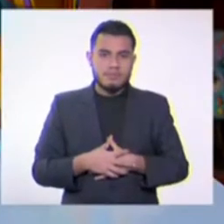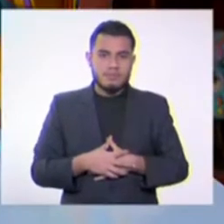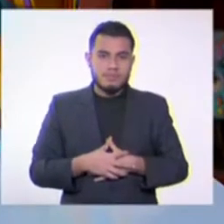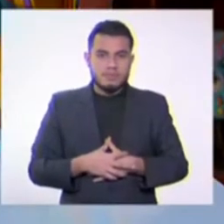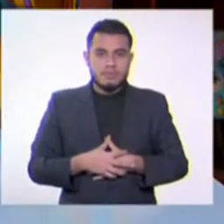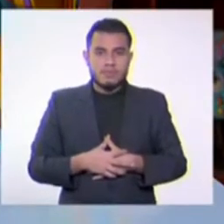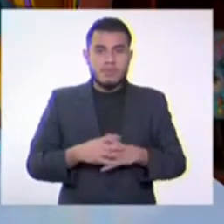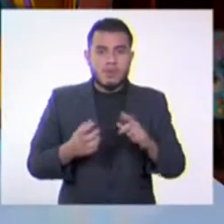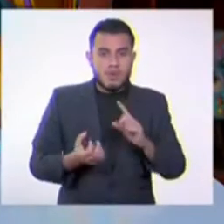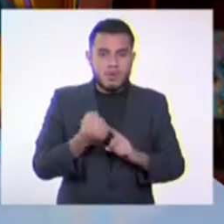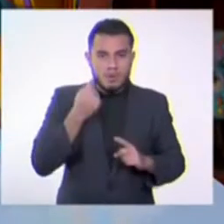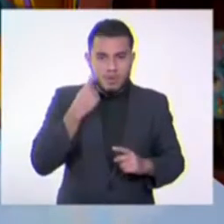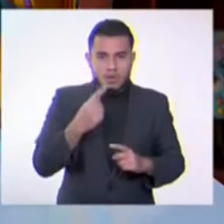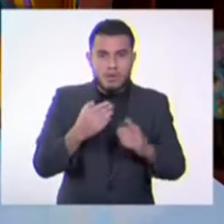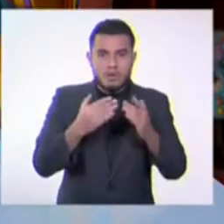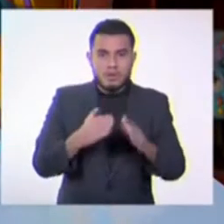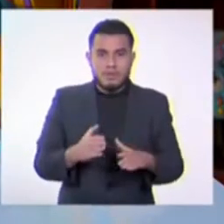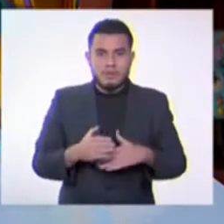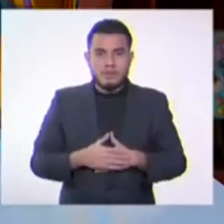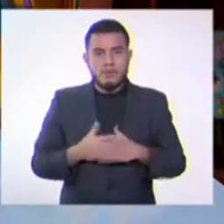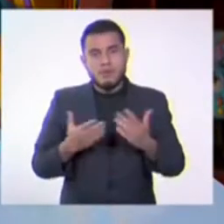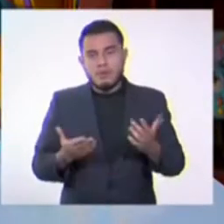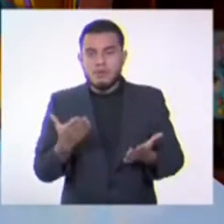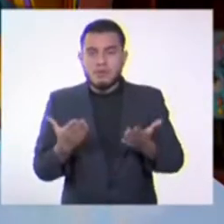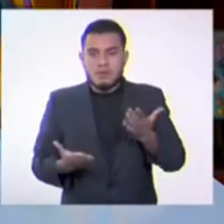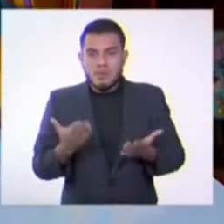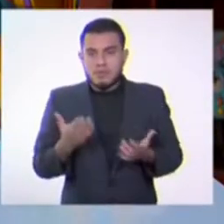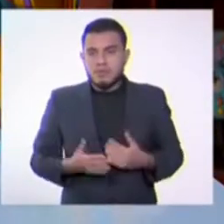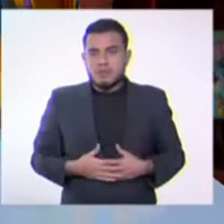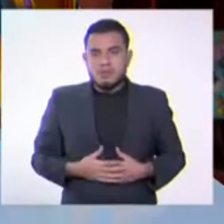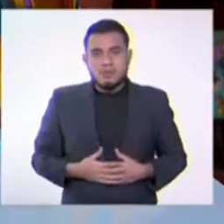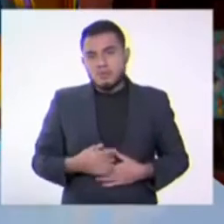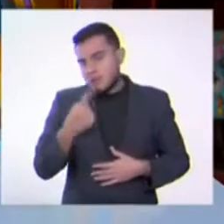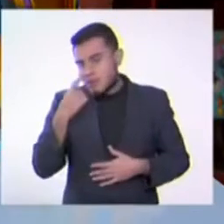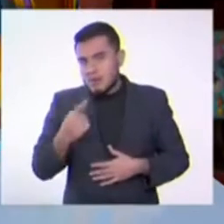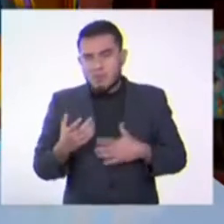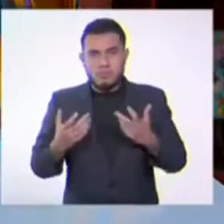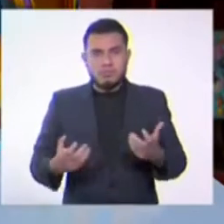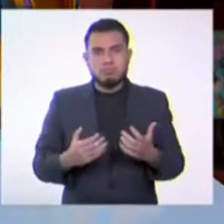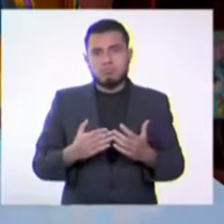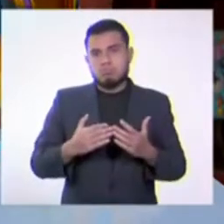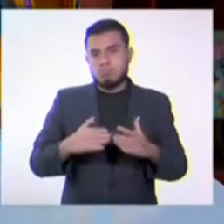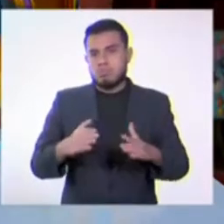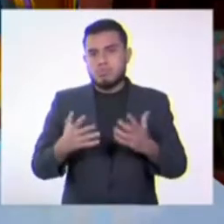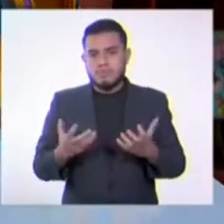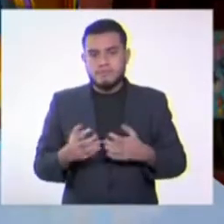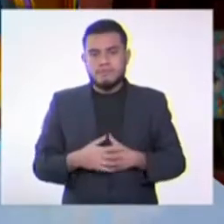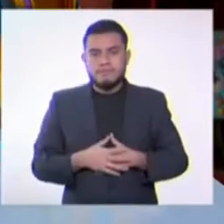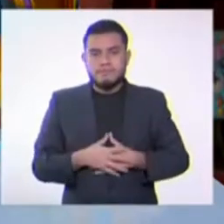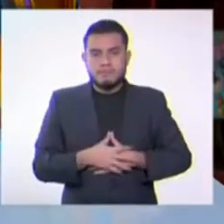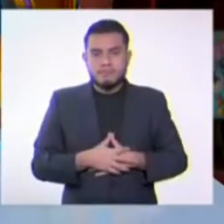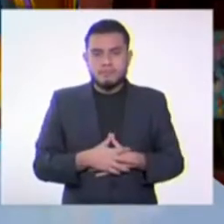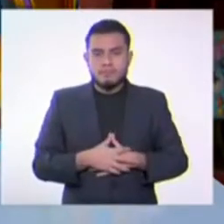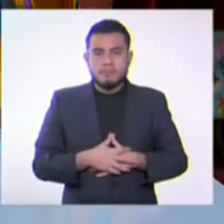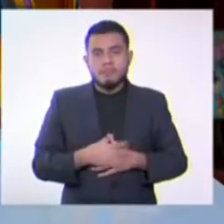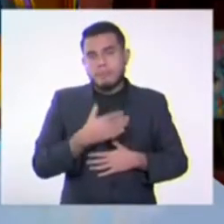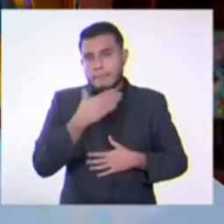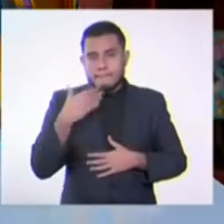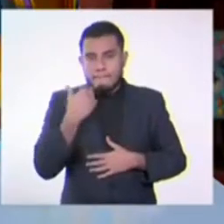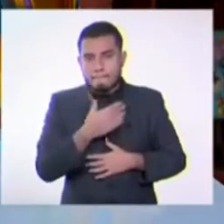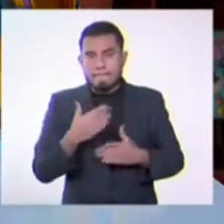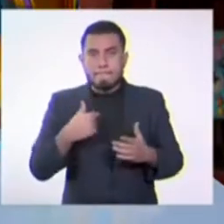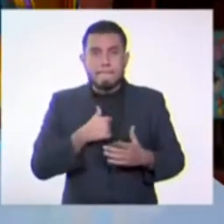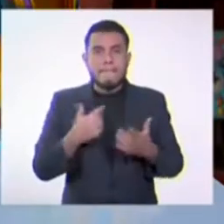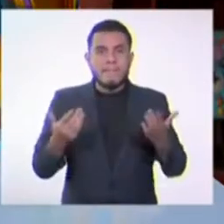¿Logras diferenciarlas? Posiblemente no las notes diferenciar tanto. ¿Qué pasa si